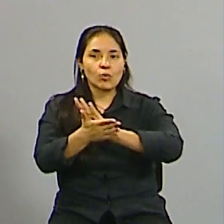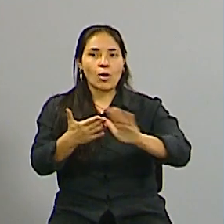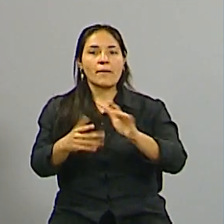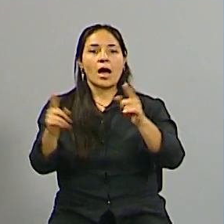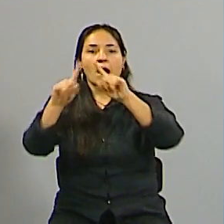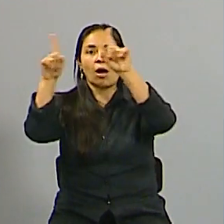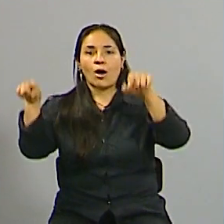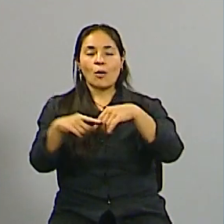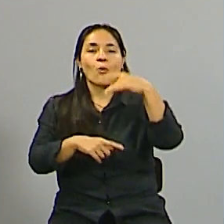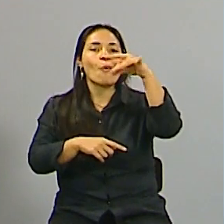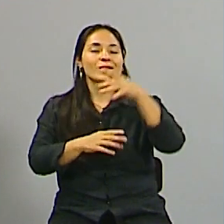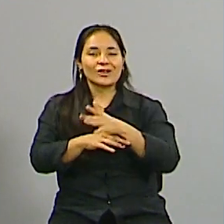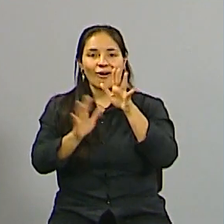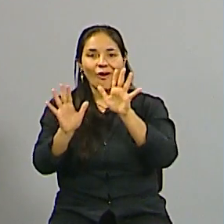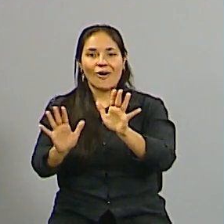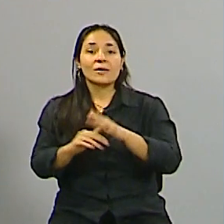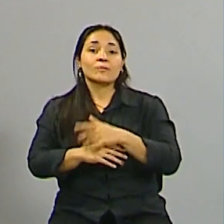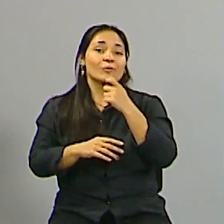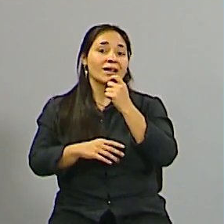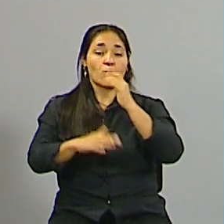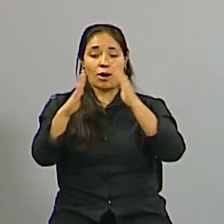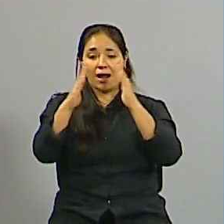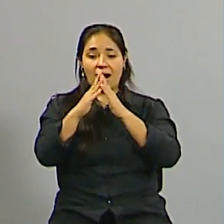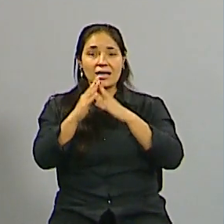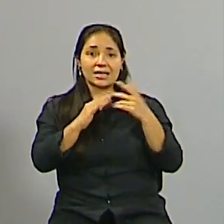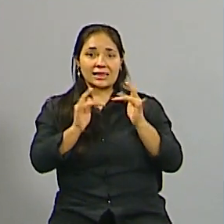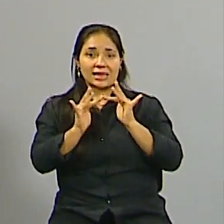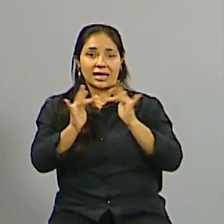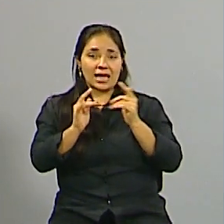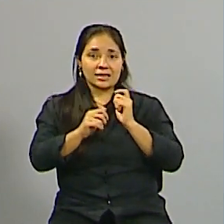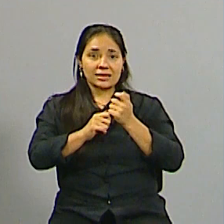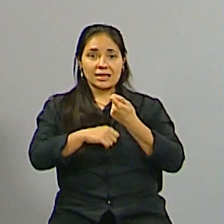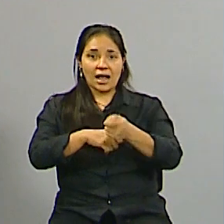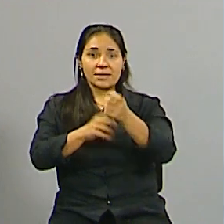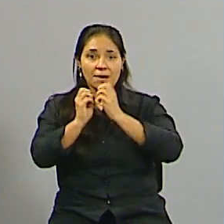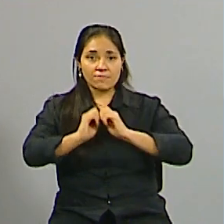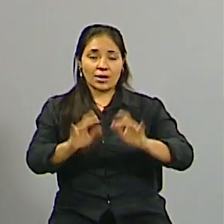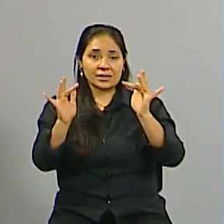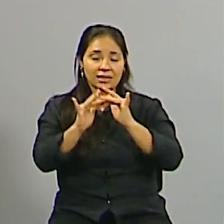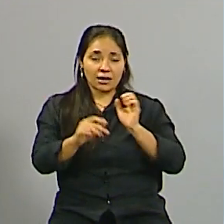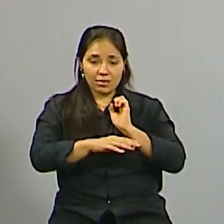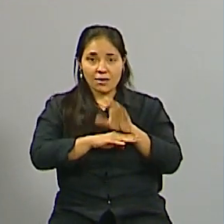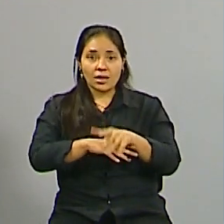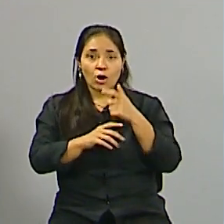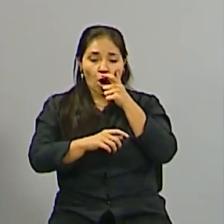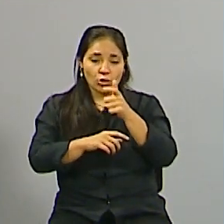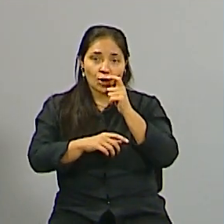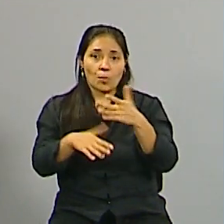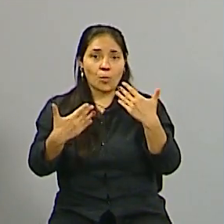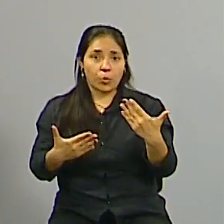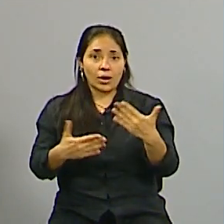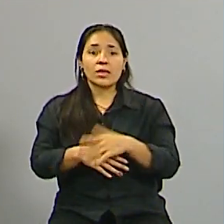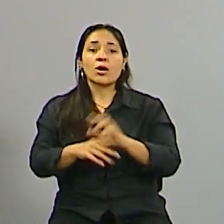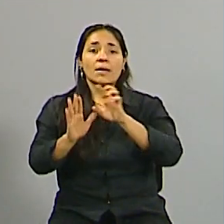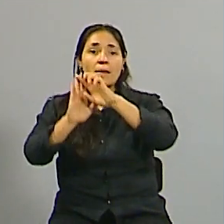única y que sea mixto. El que lo pueda hacer desde su casa, su lugar de trabajo, inicie un trámite online y le haga un seguimiento. Y que sea con